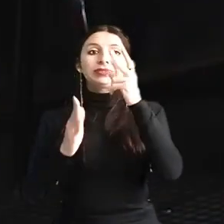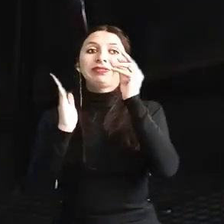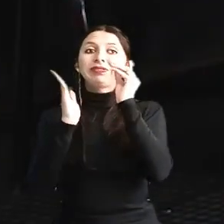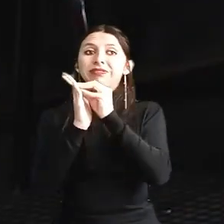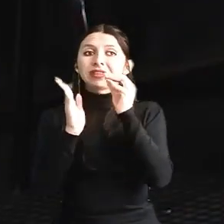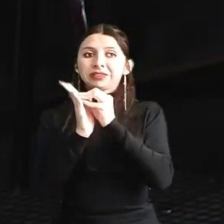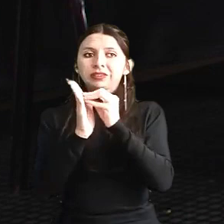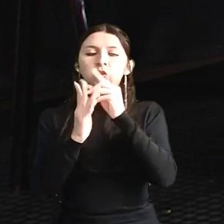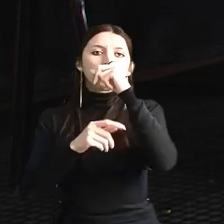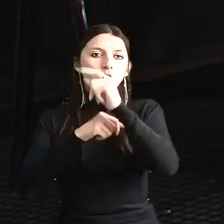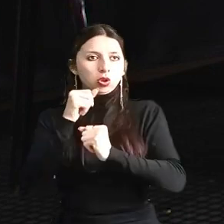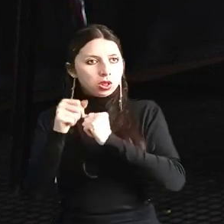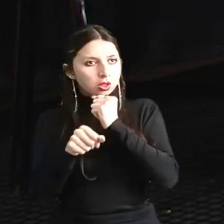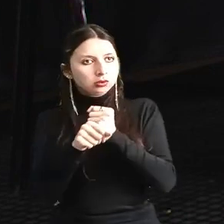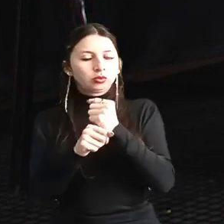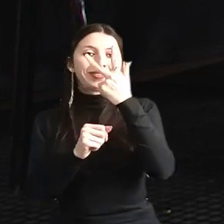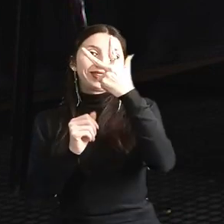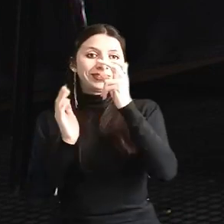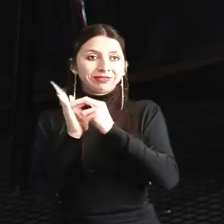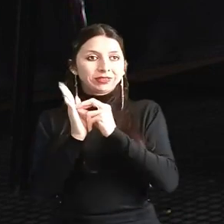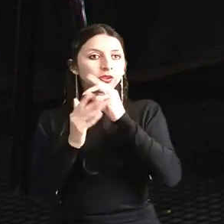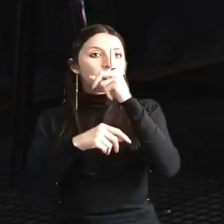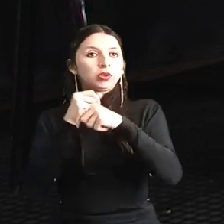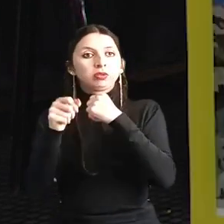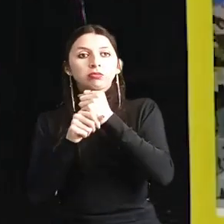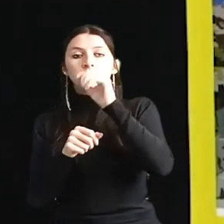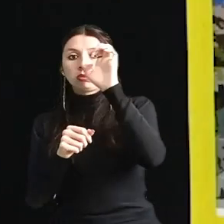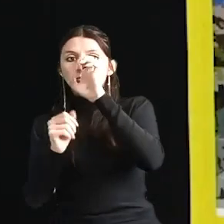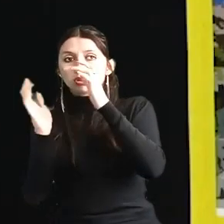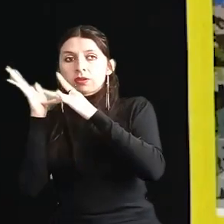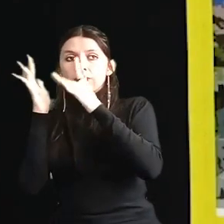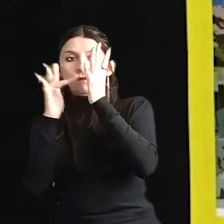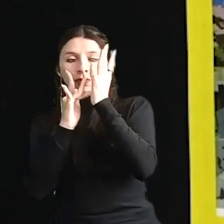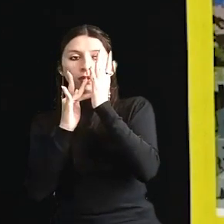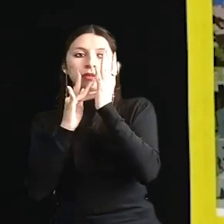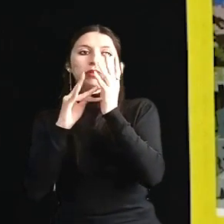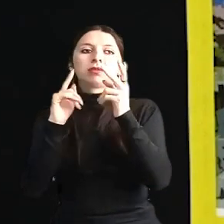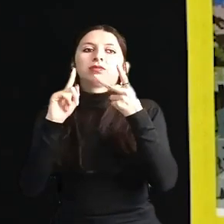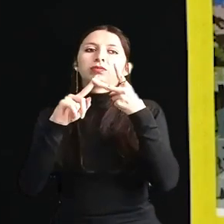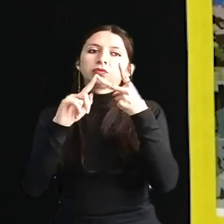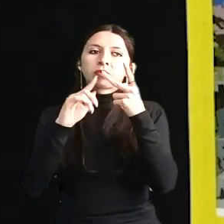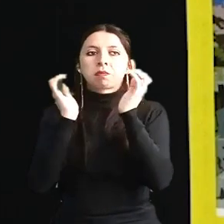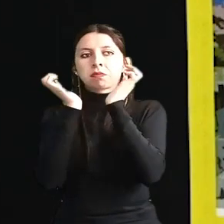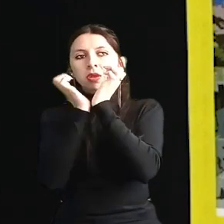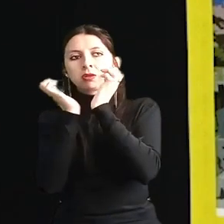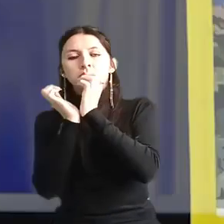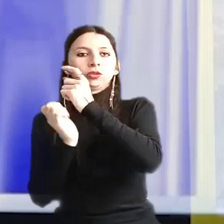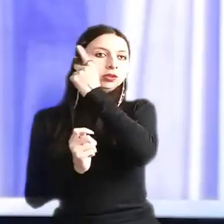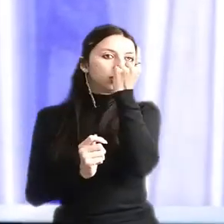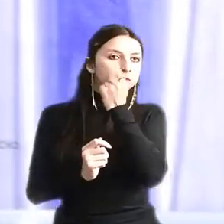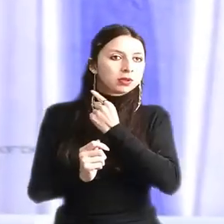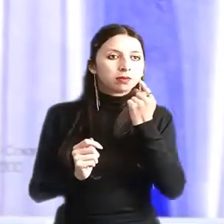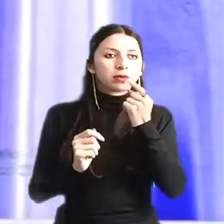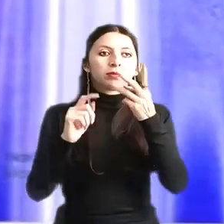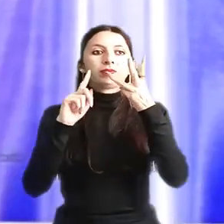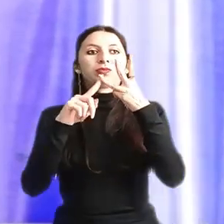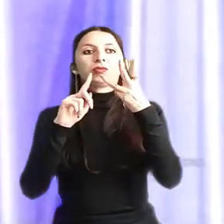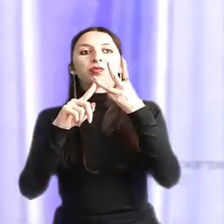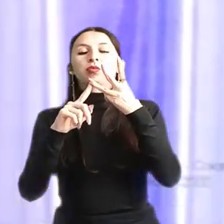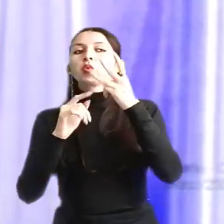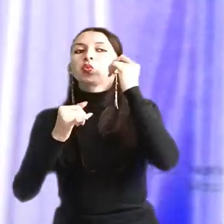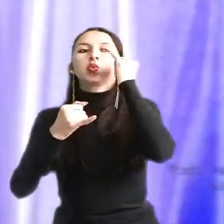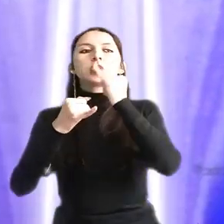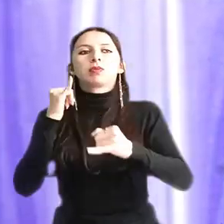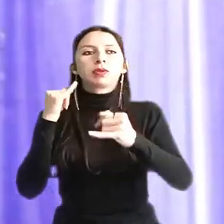de tener tres publicaciones al año tenemos una publicación enero abril otra publicación para el periodo mayo septiembre